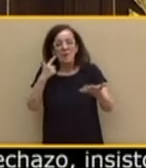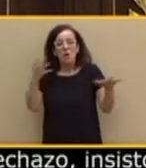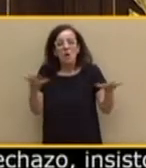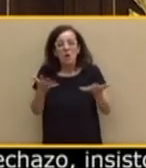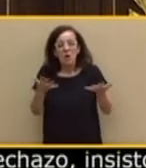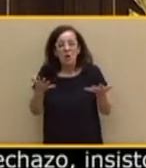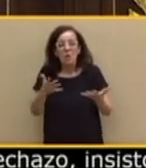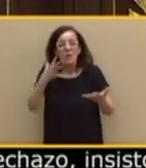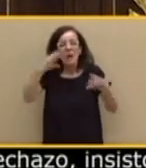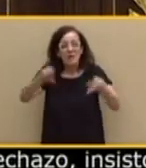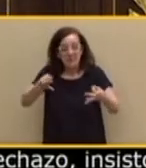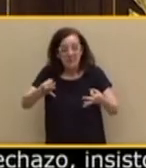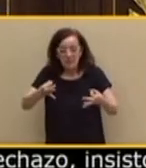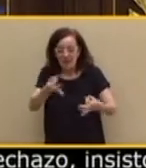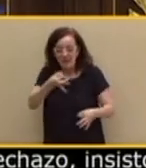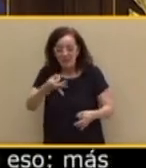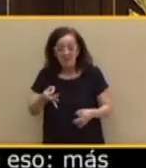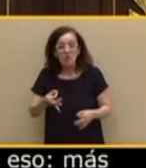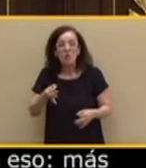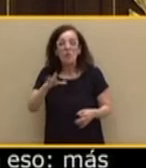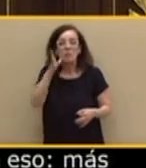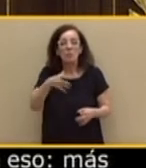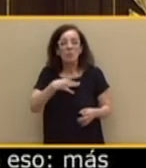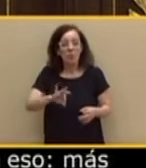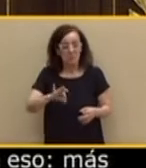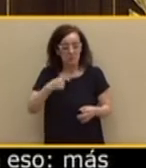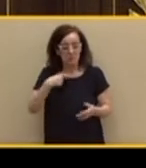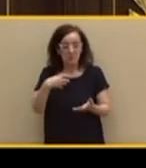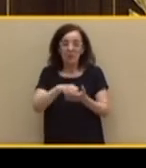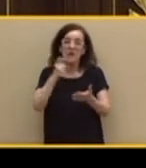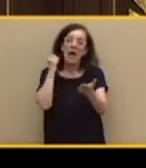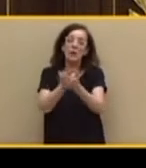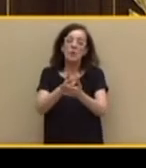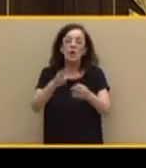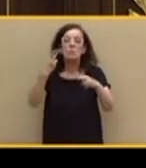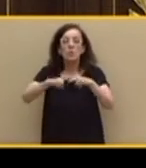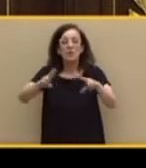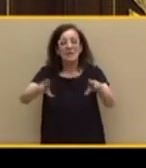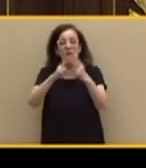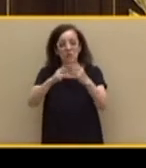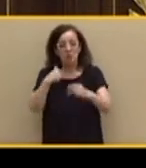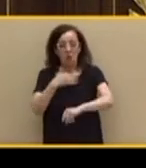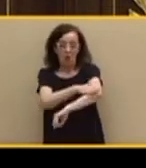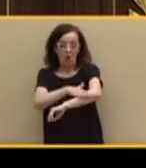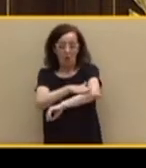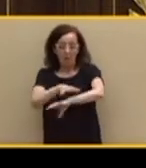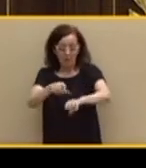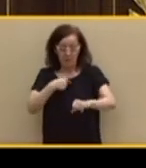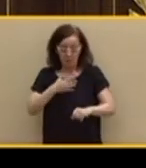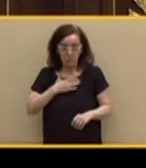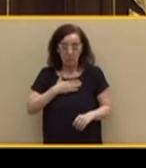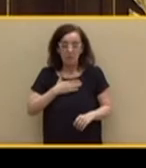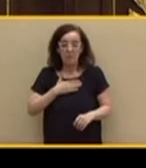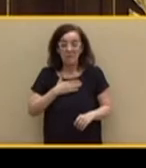realistas y efectista no podrá dudar se de nosotros la apuesta por una política social allá donde gobernamos pero esas